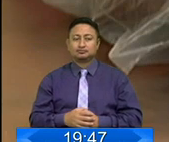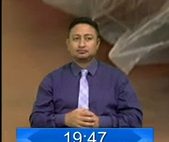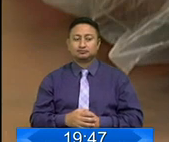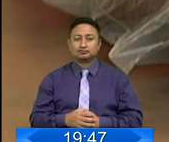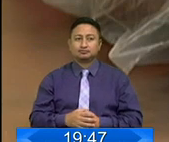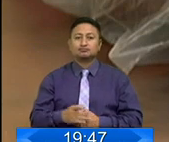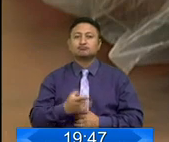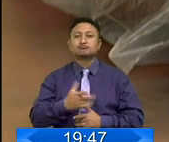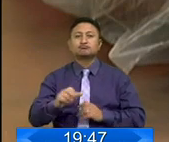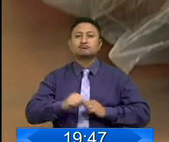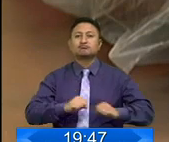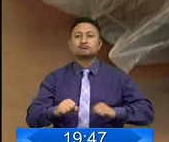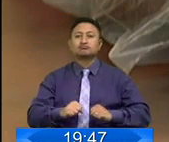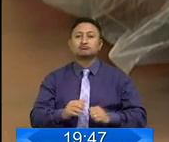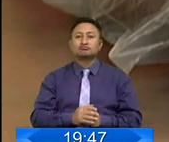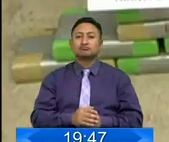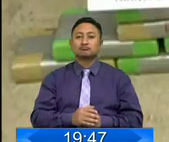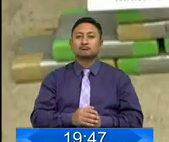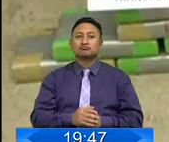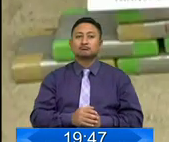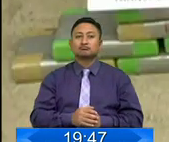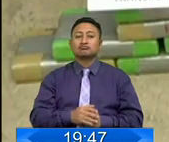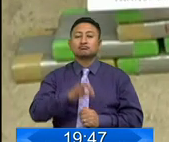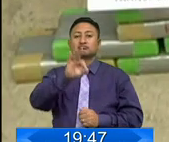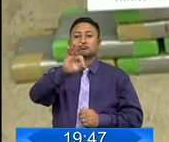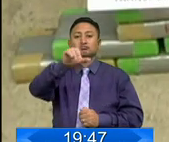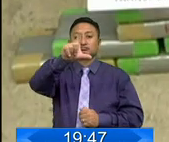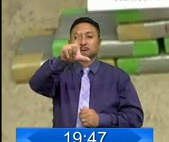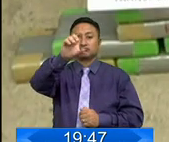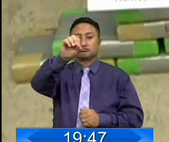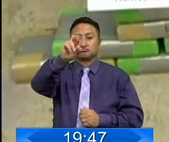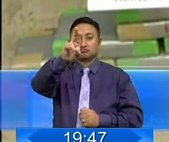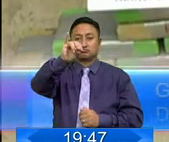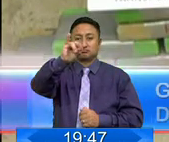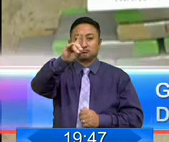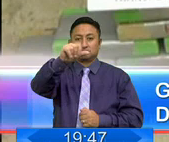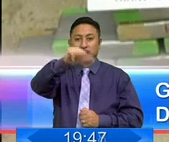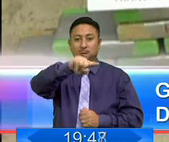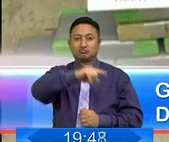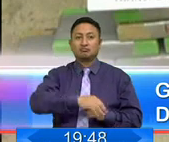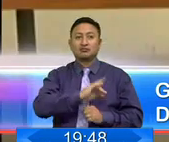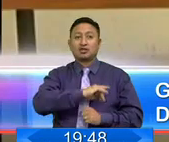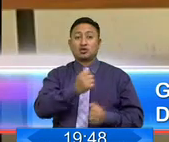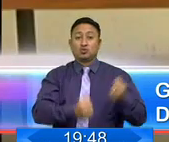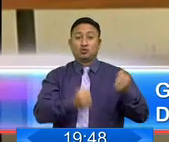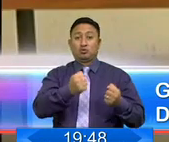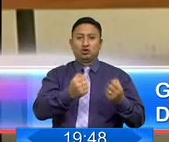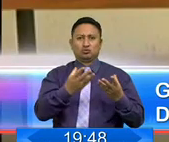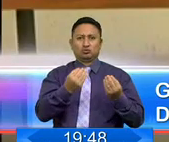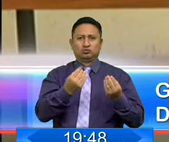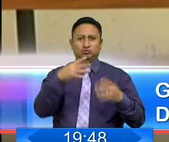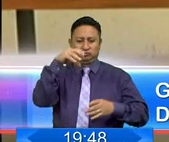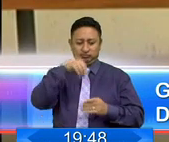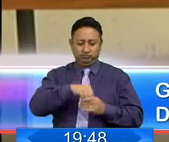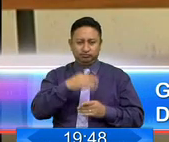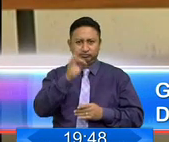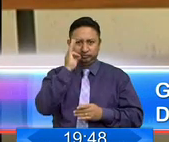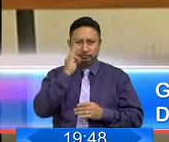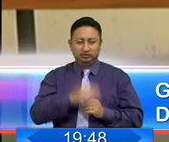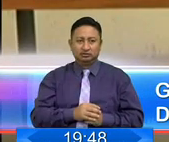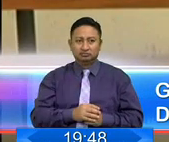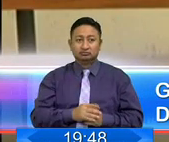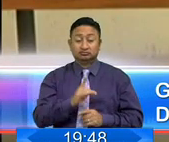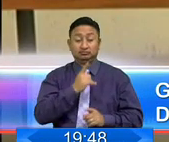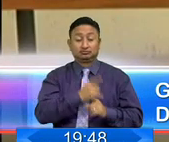El operativo se ejecutó en el sector de La Florida. Un vehículo transportaba gran cantidad de alcaloides. Es por ello que